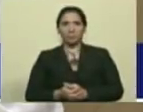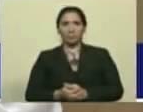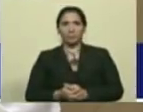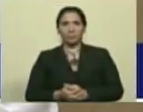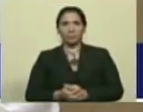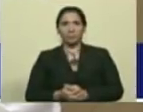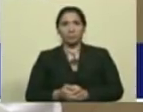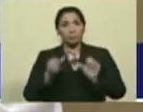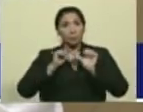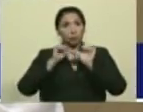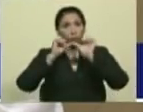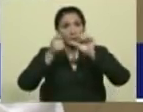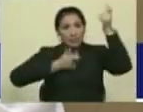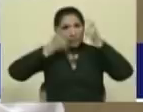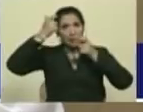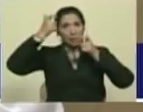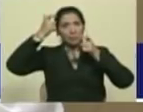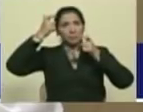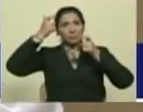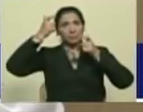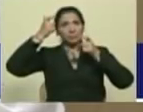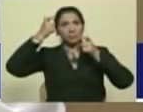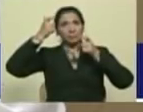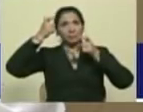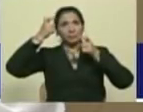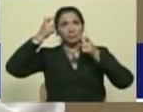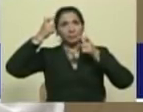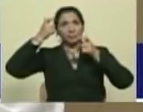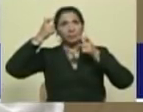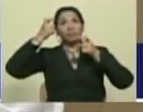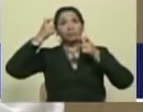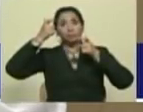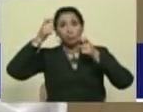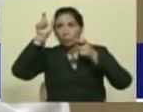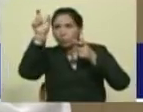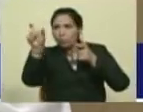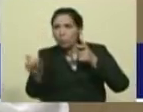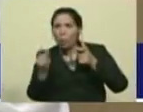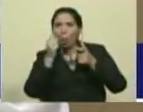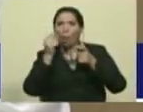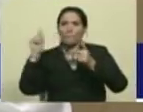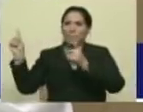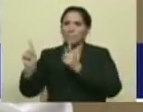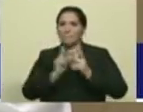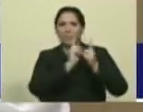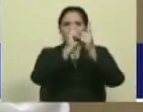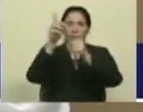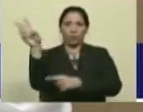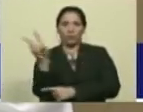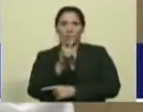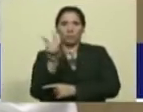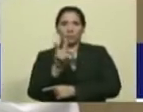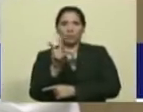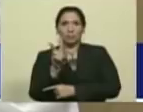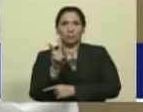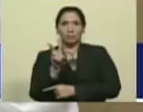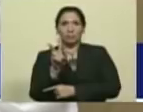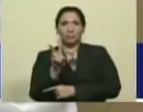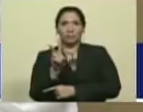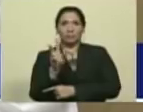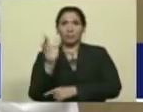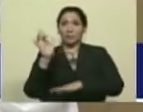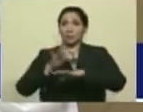Y todavía el comandante Chávez era un hombre perseguido en Venezuela que le